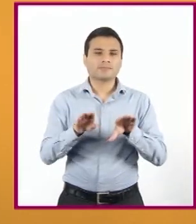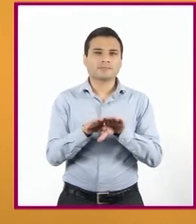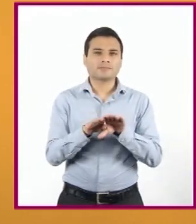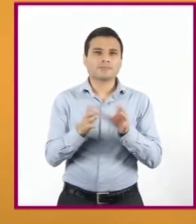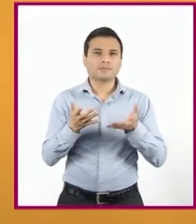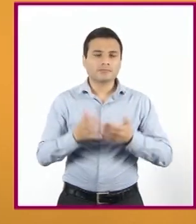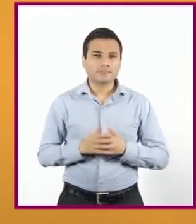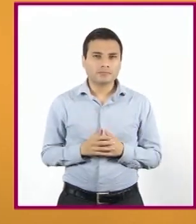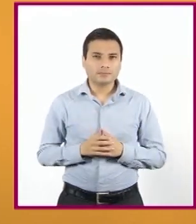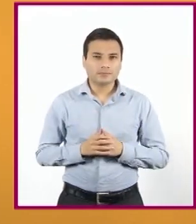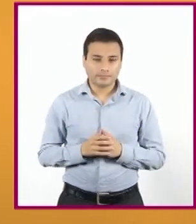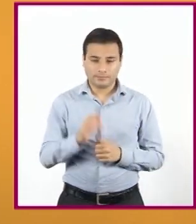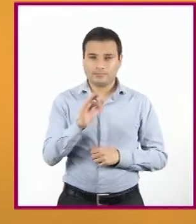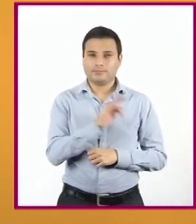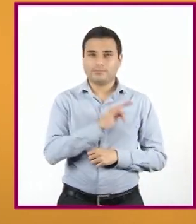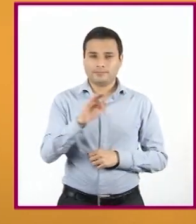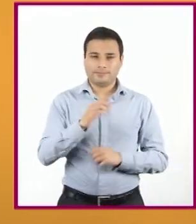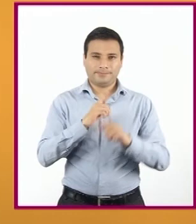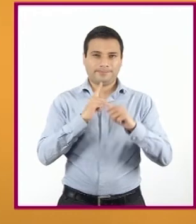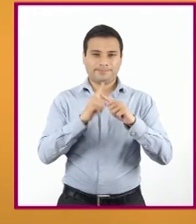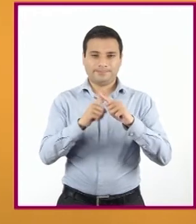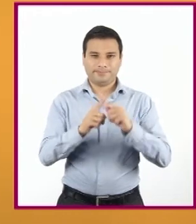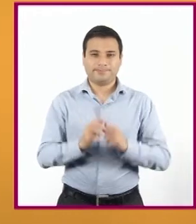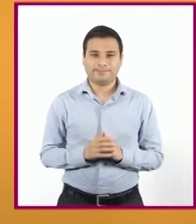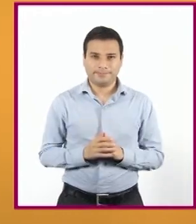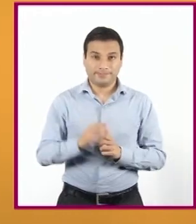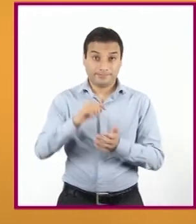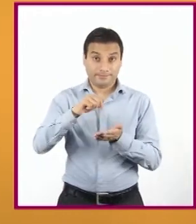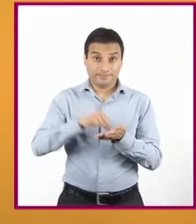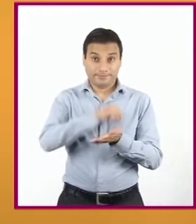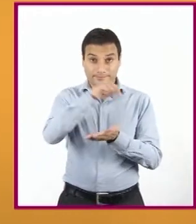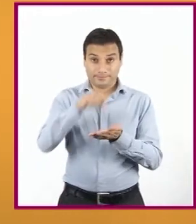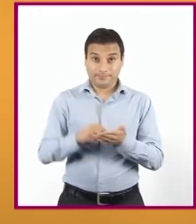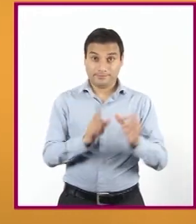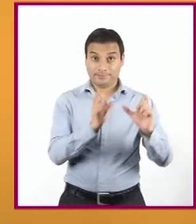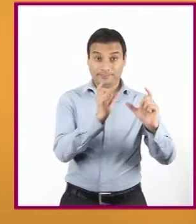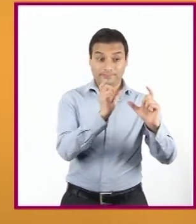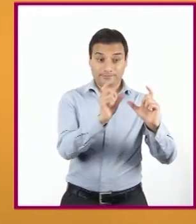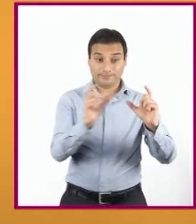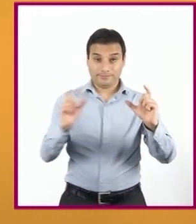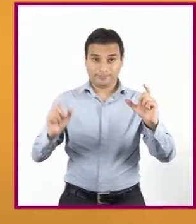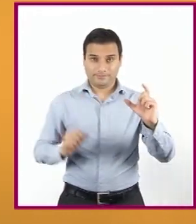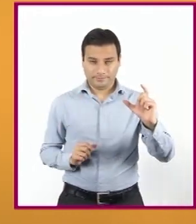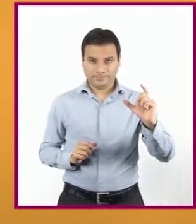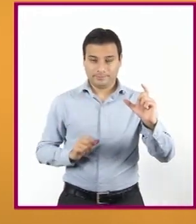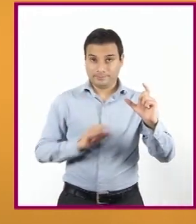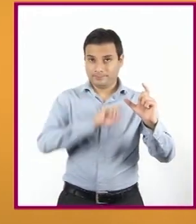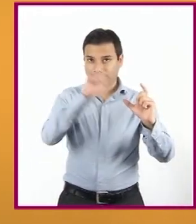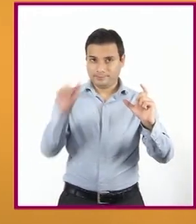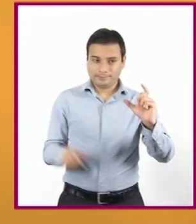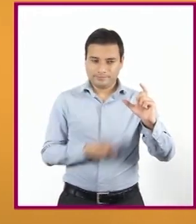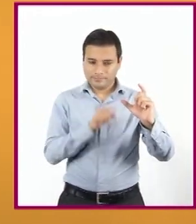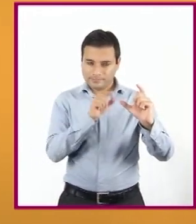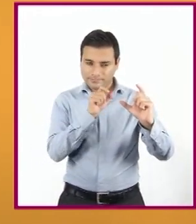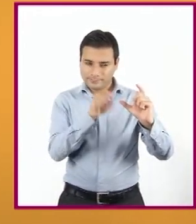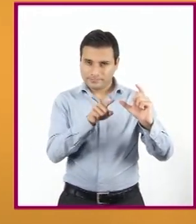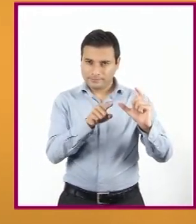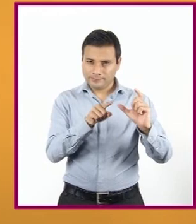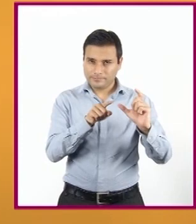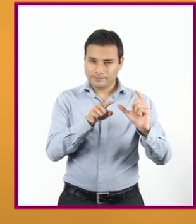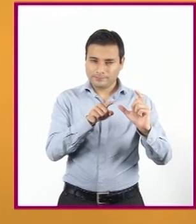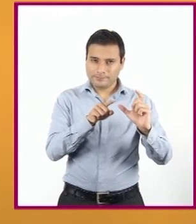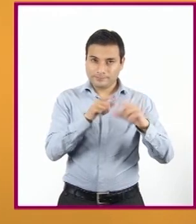aritmética es multiplicando la posición de cada término por la diferencia entre términos consecutivos y